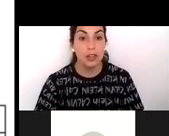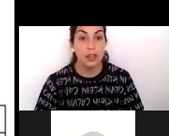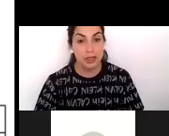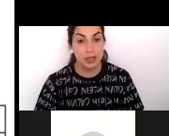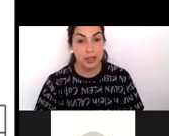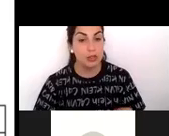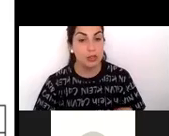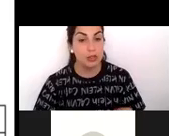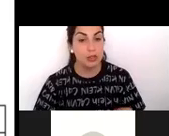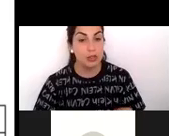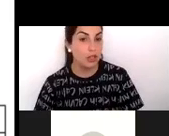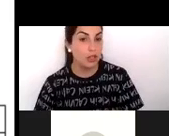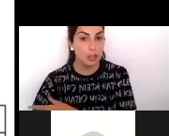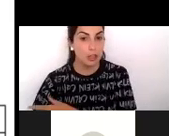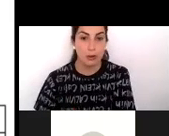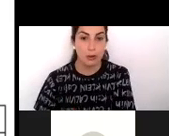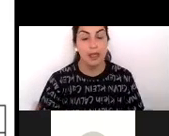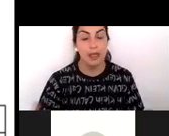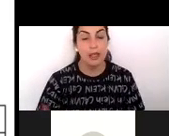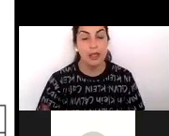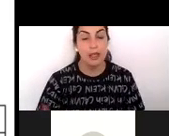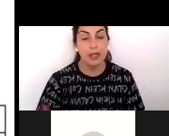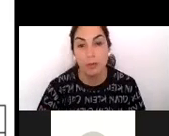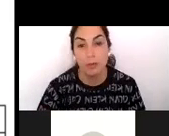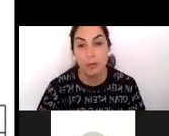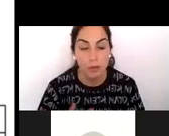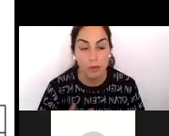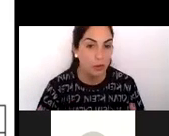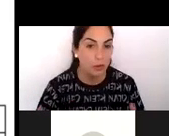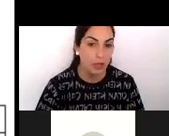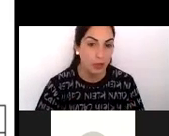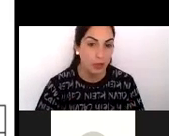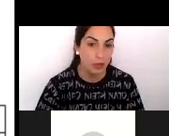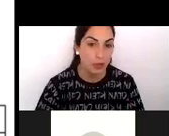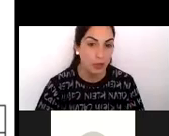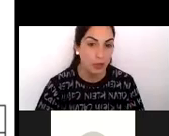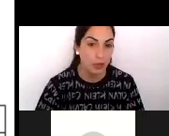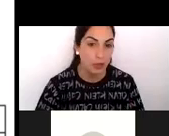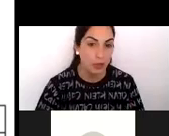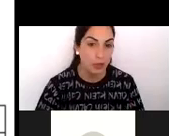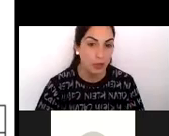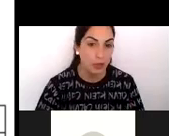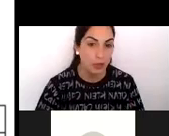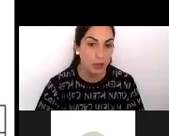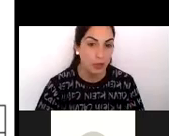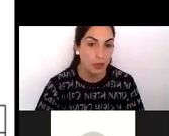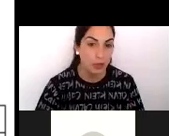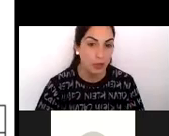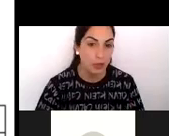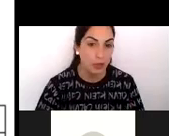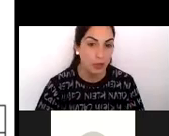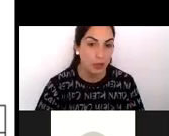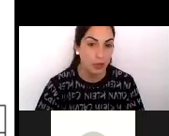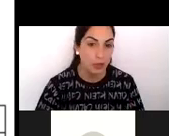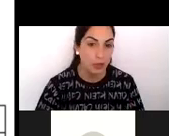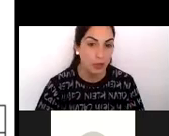diario, en este caso es un periódico informativo, porque quizás les voy a mostrar una portada de una revista de moda, una revista científica,